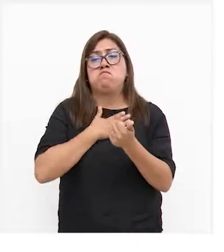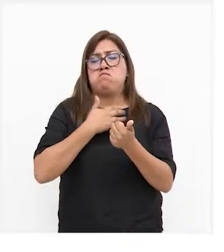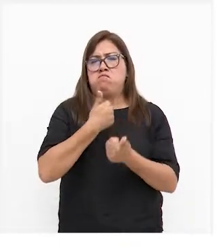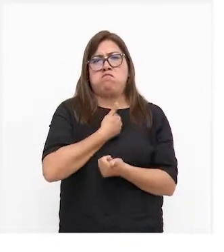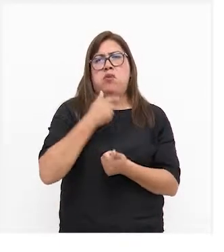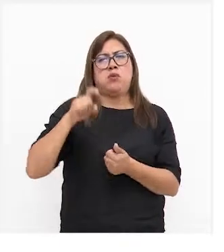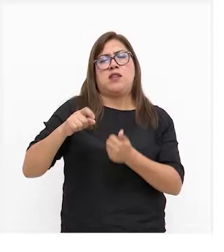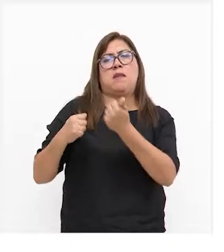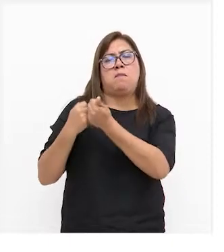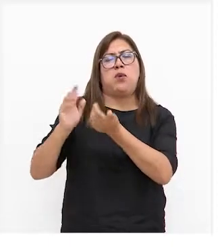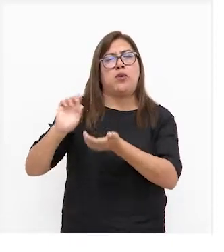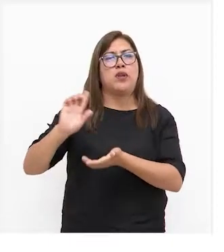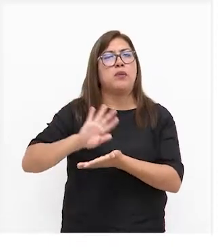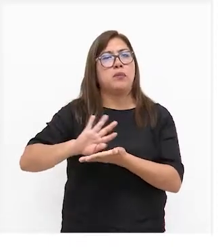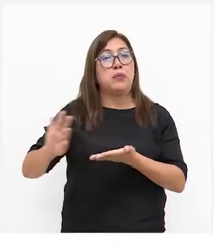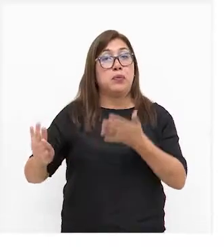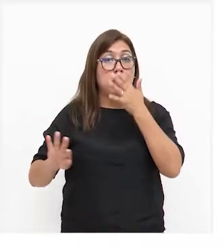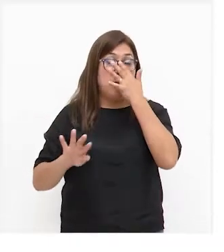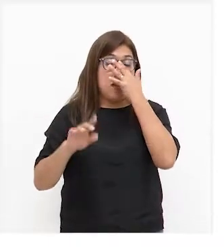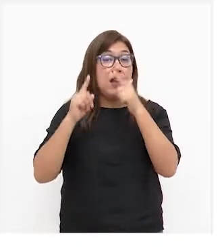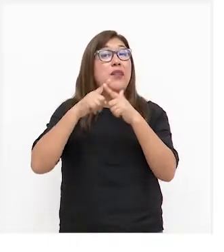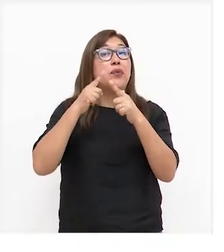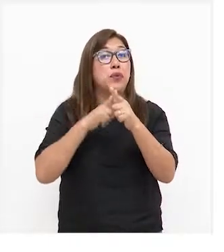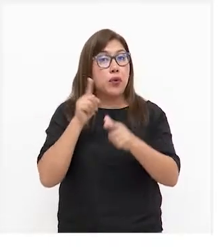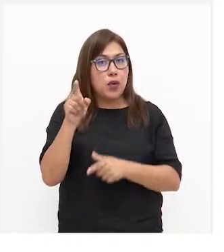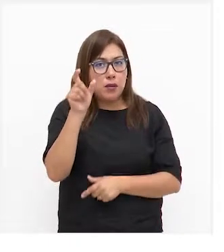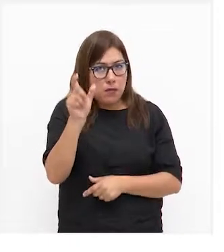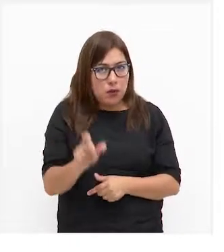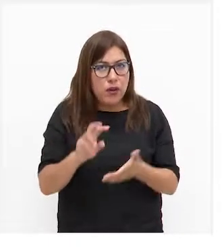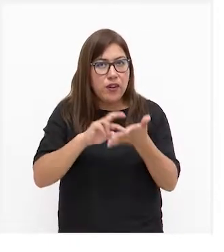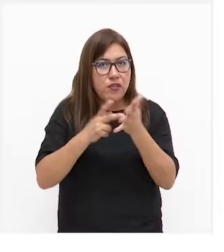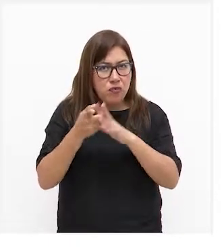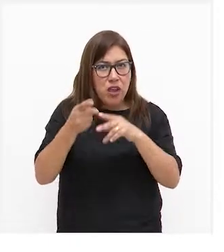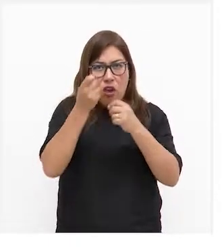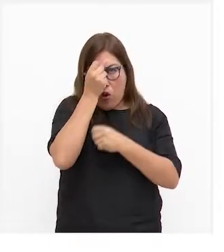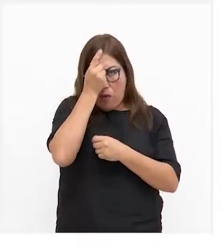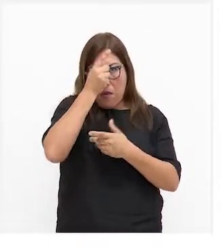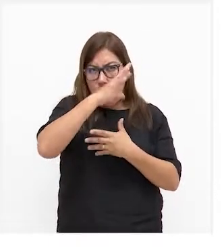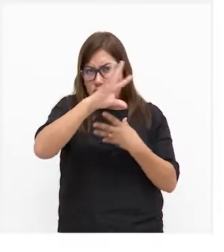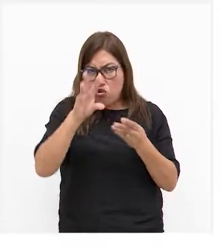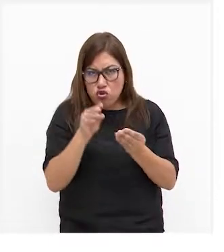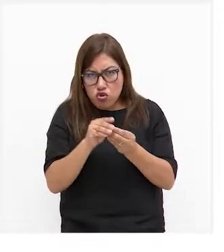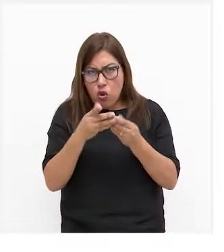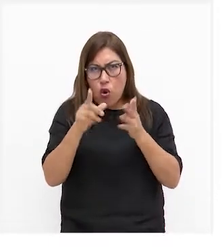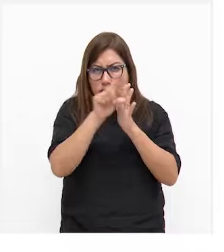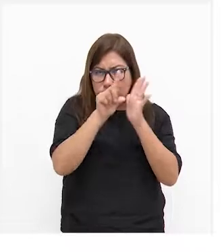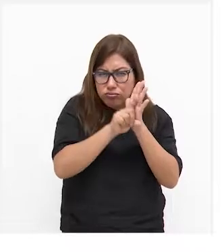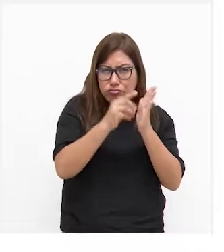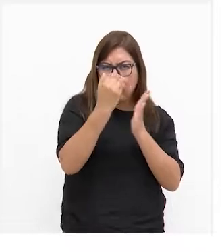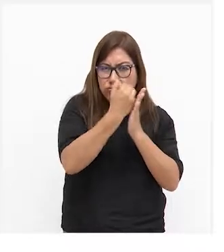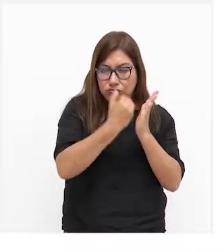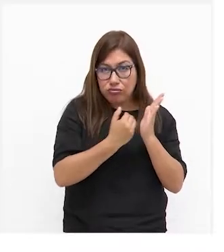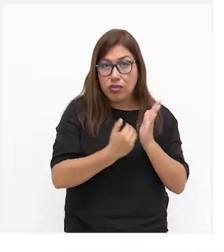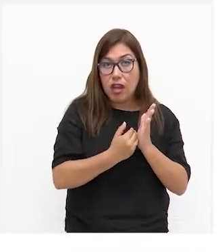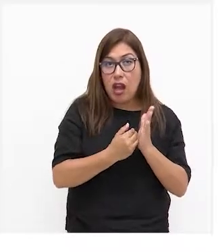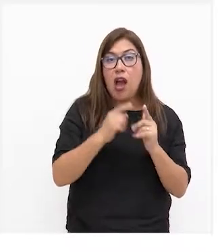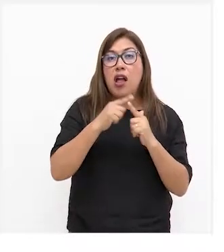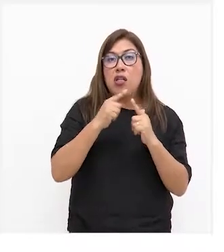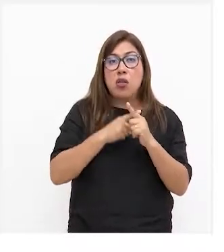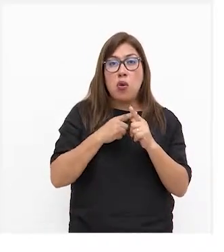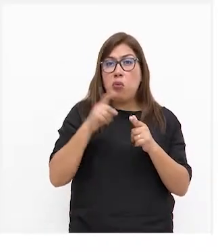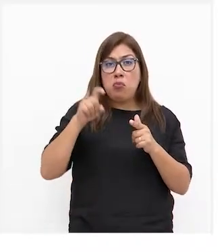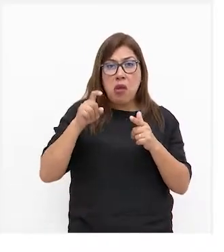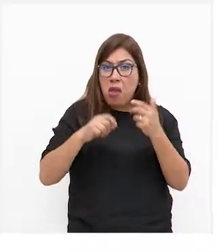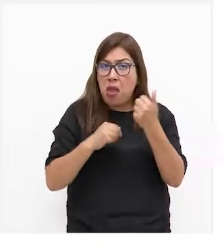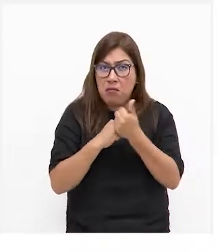apoyos. En estos casos, la persona comprende la información del acto jurídico y evalúa las alternativas del mismo